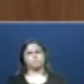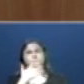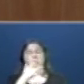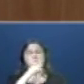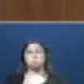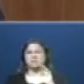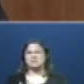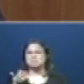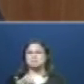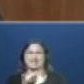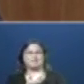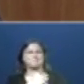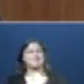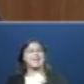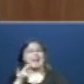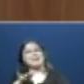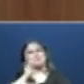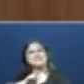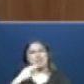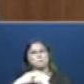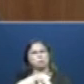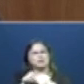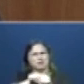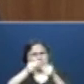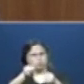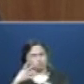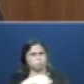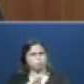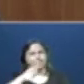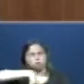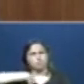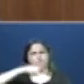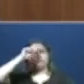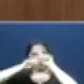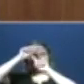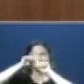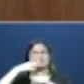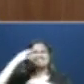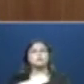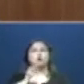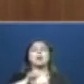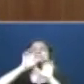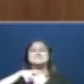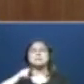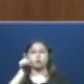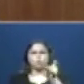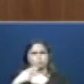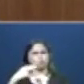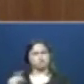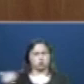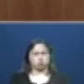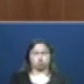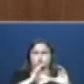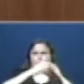quiebra del vínculo de representación política es un riesgo que nos debe preocupar a todos y que estoy seguro que en Castilla y león lo hace a todas las fuerzas políticas